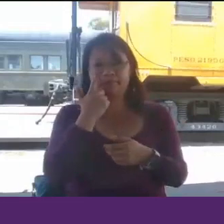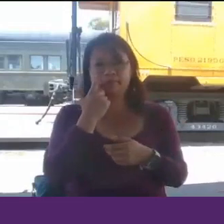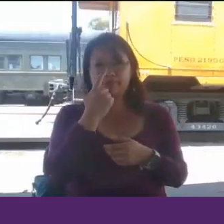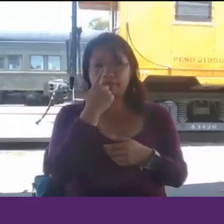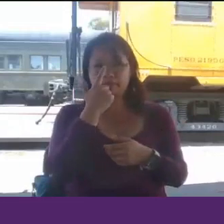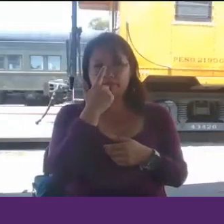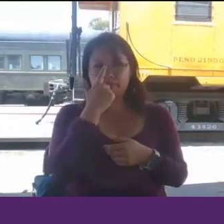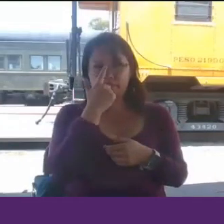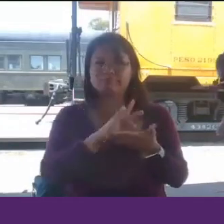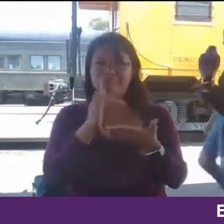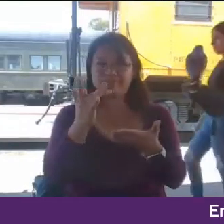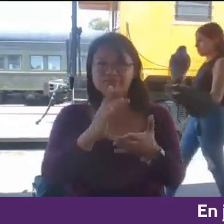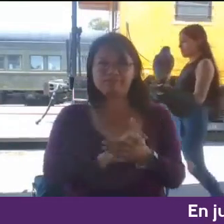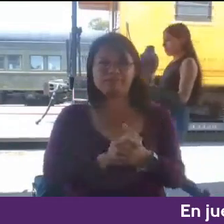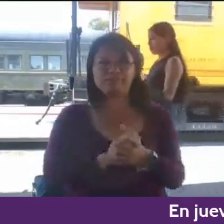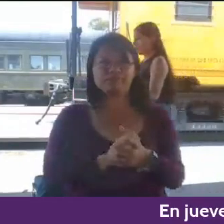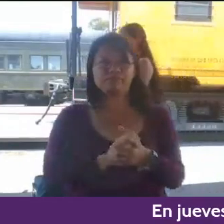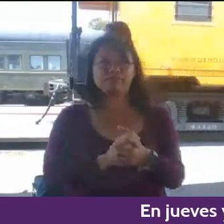Gracias.